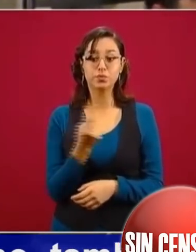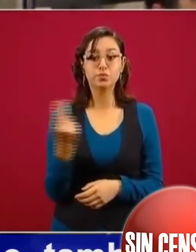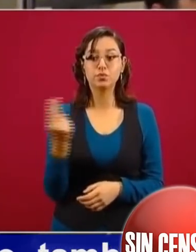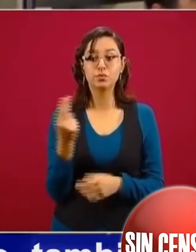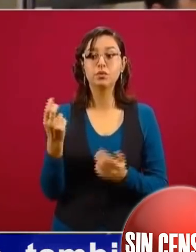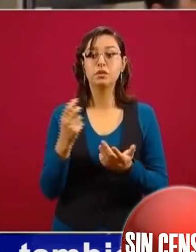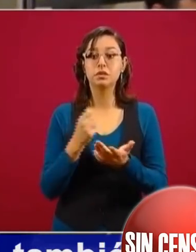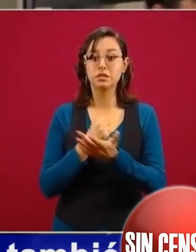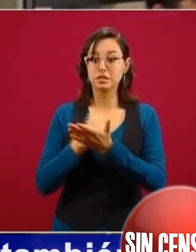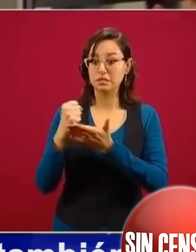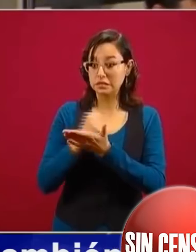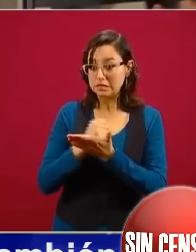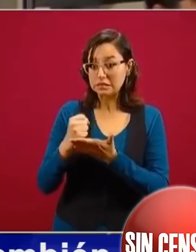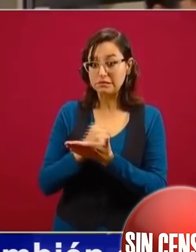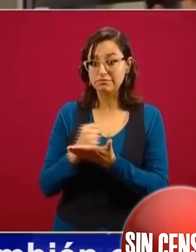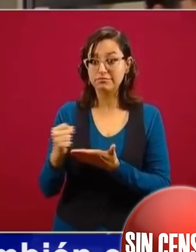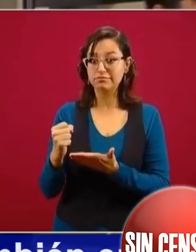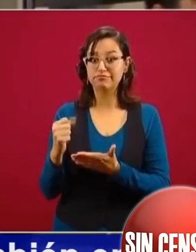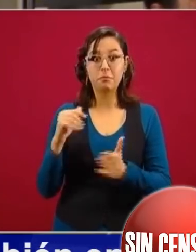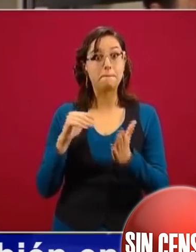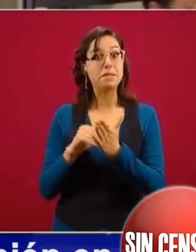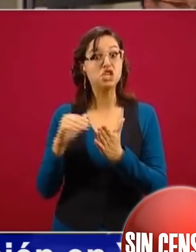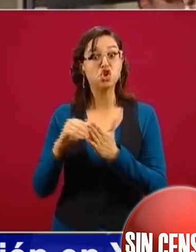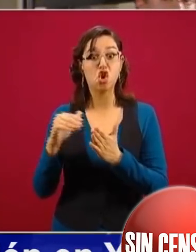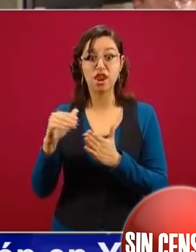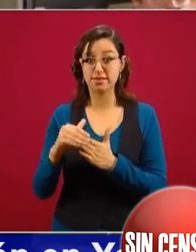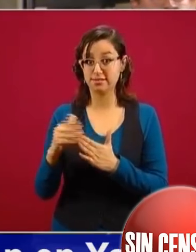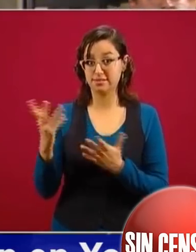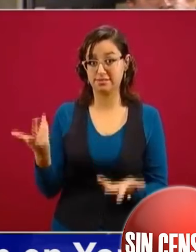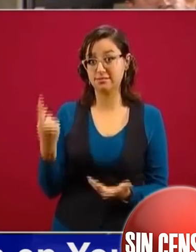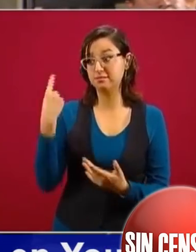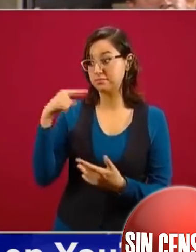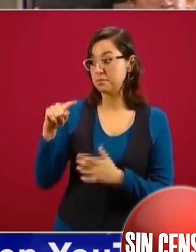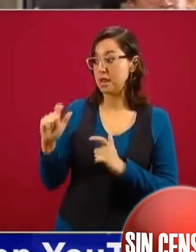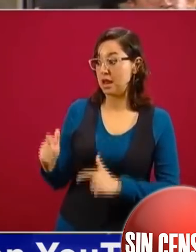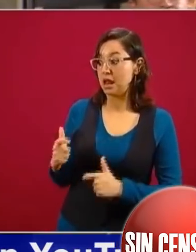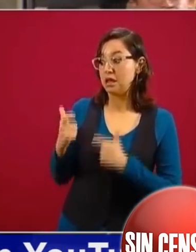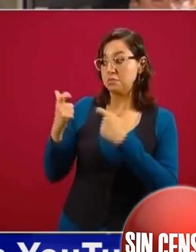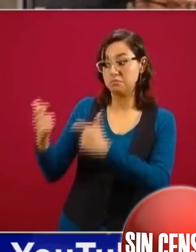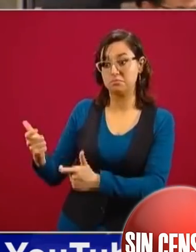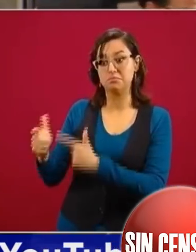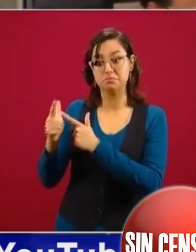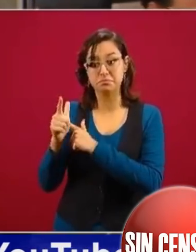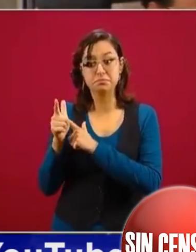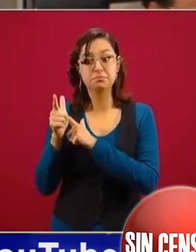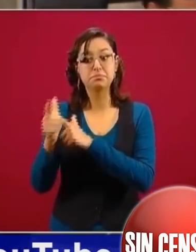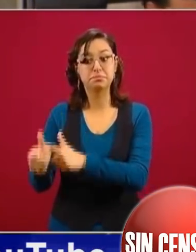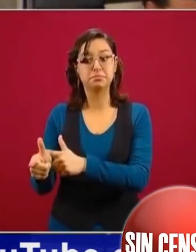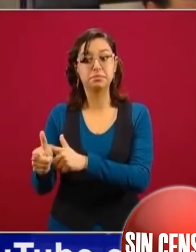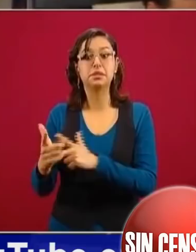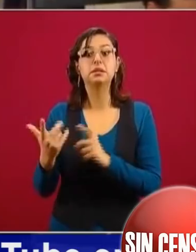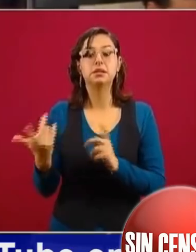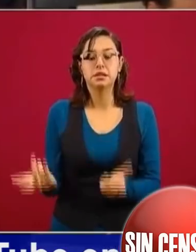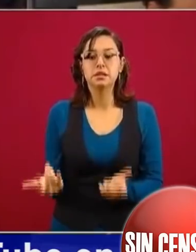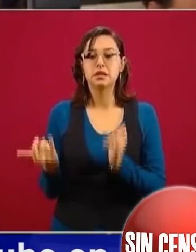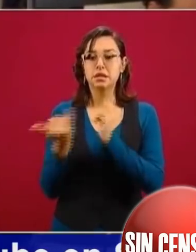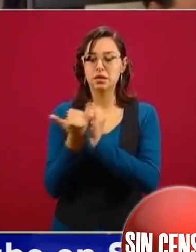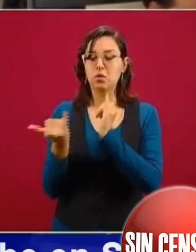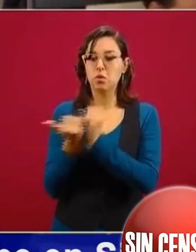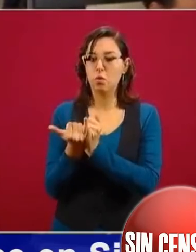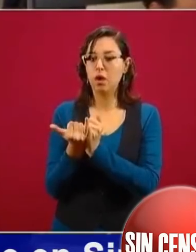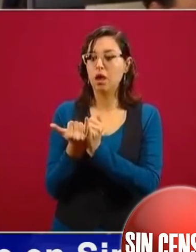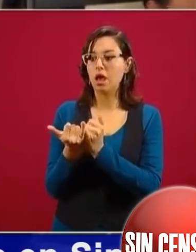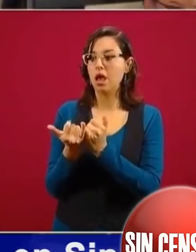créditos de millones de pesos para poder sostener esta situación y al mismo tiempo que ellos puedan también ayudar al gobierno federal